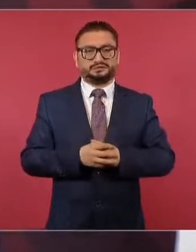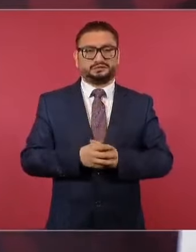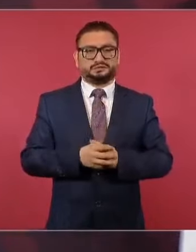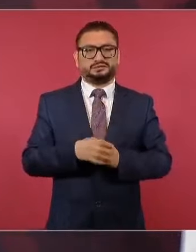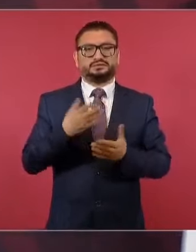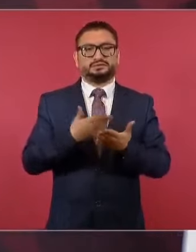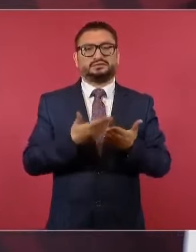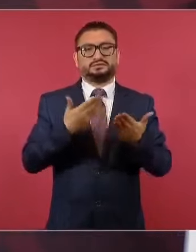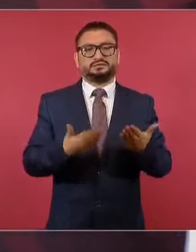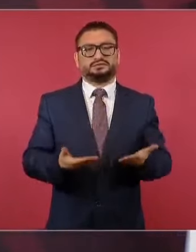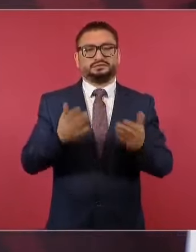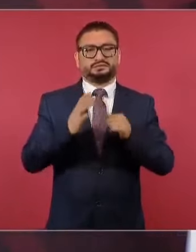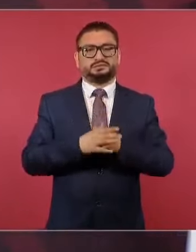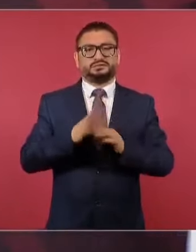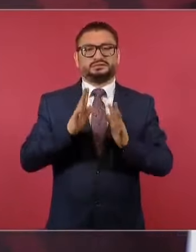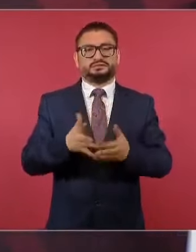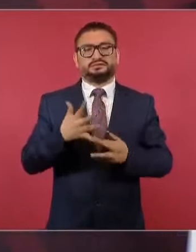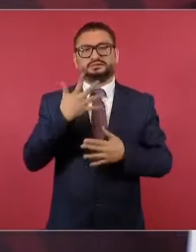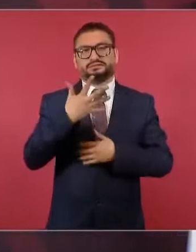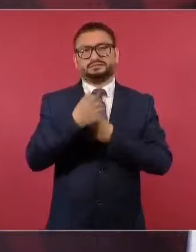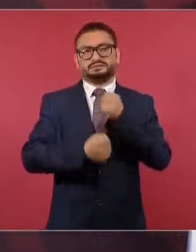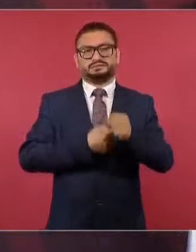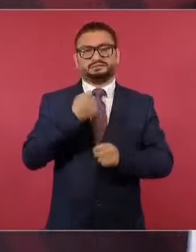Y ahora ya llevo 5,